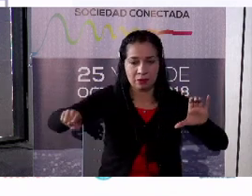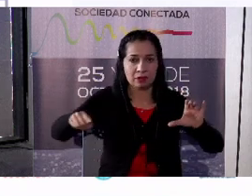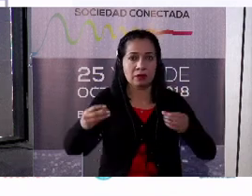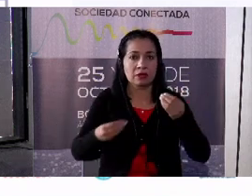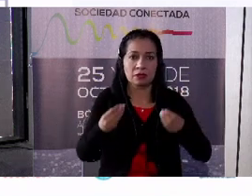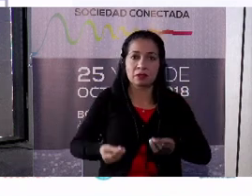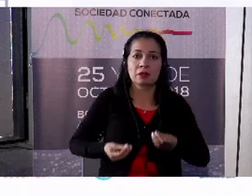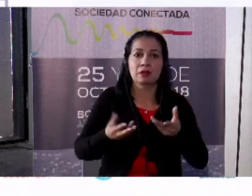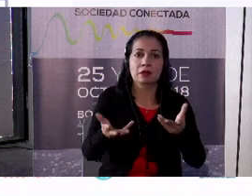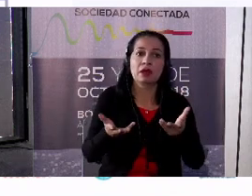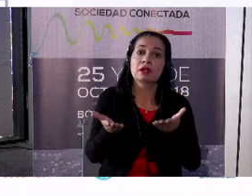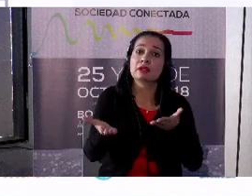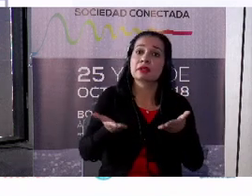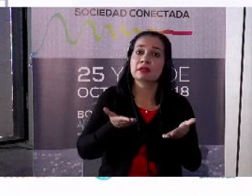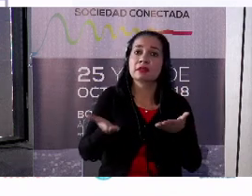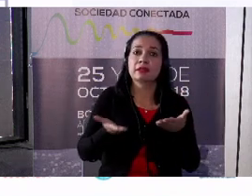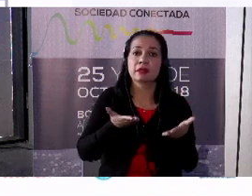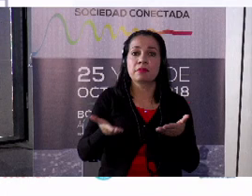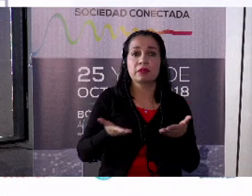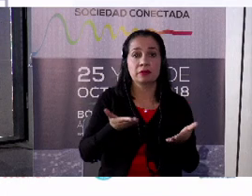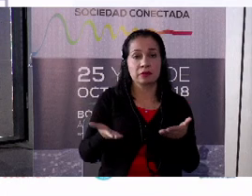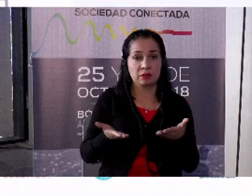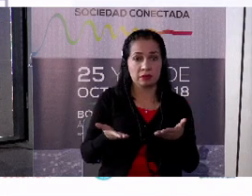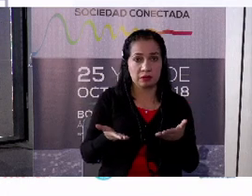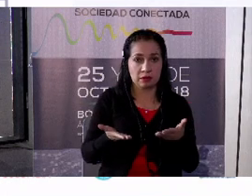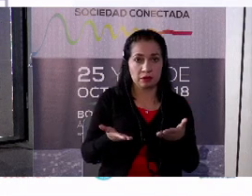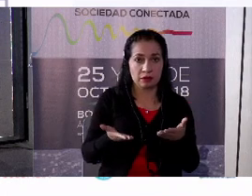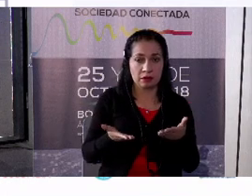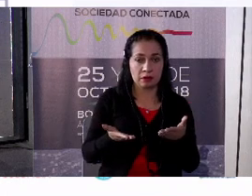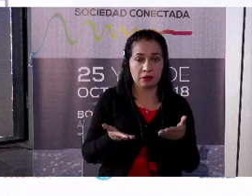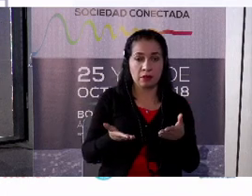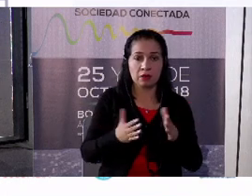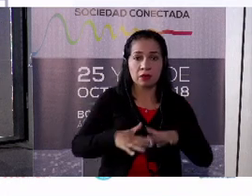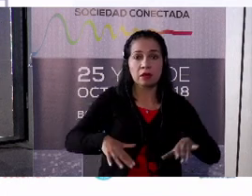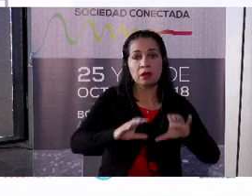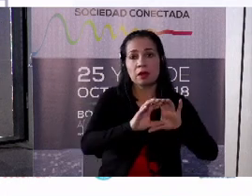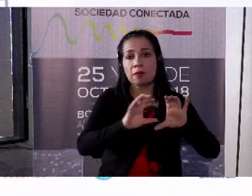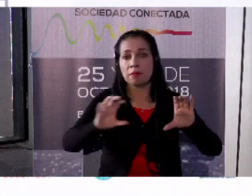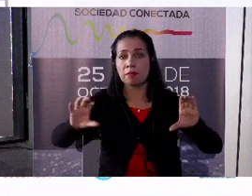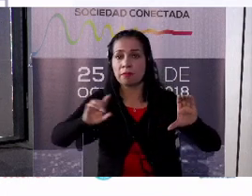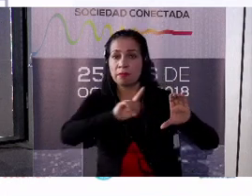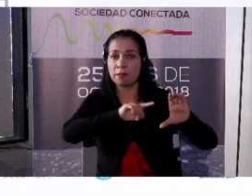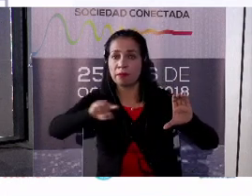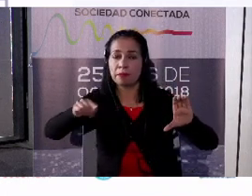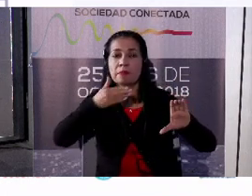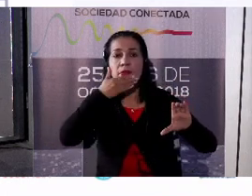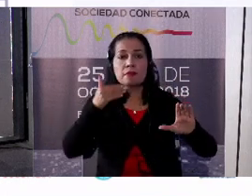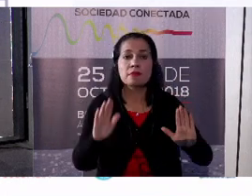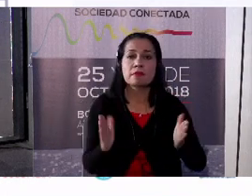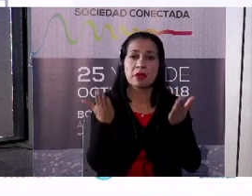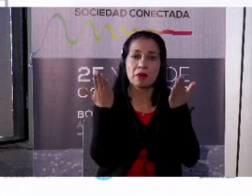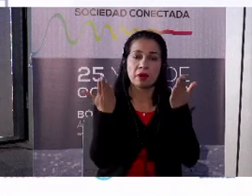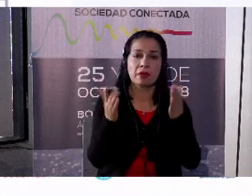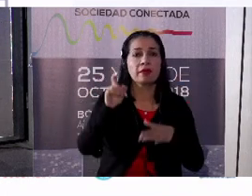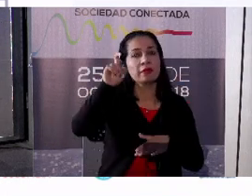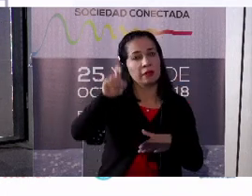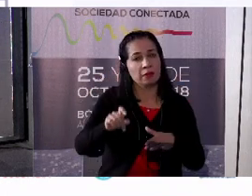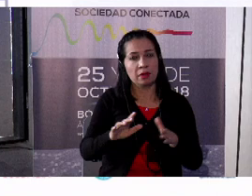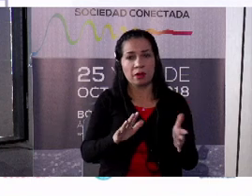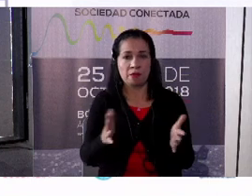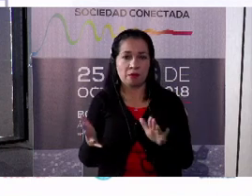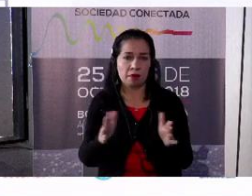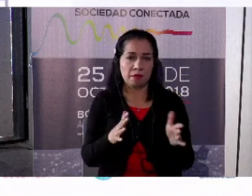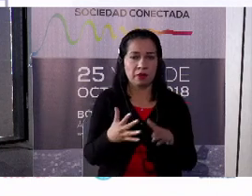brindar los servicios de banda ancha mejorada necesitamos aproximadamente